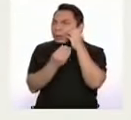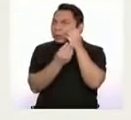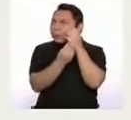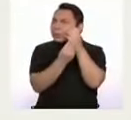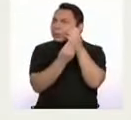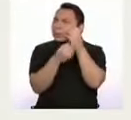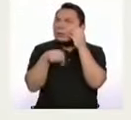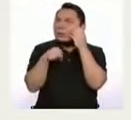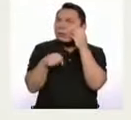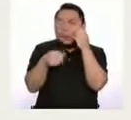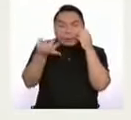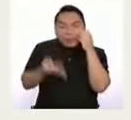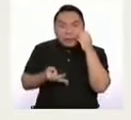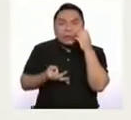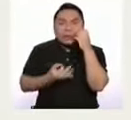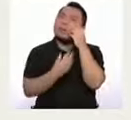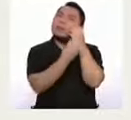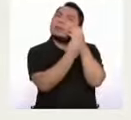¿En serio?